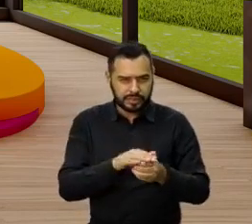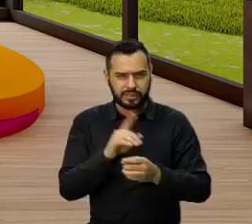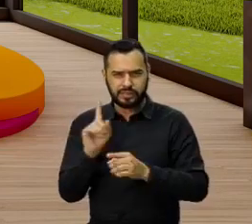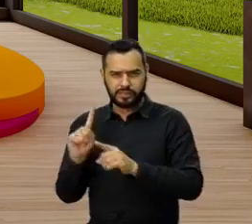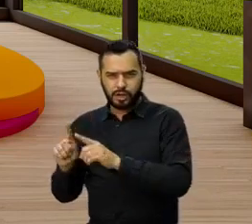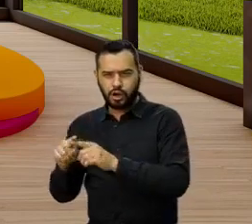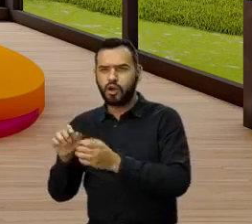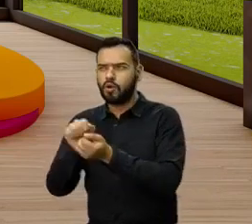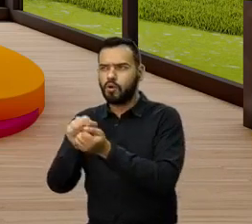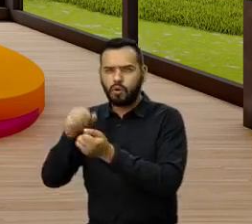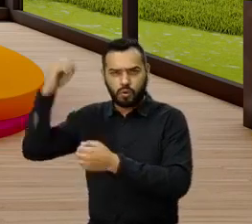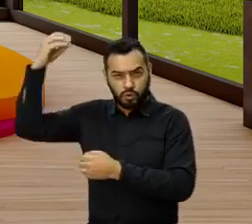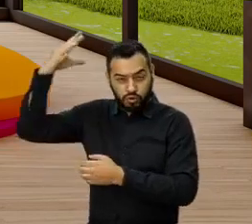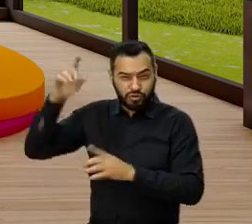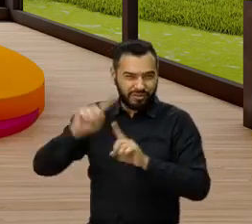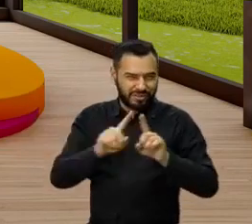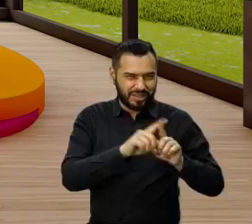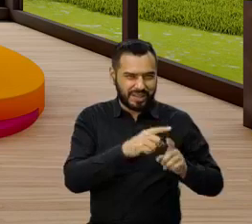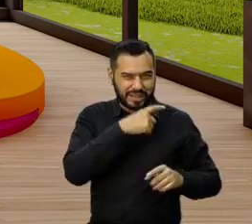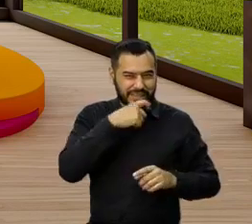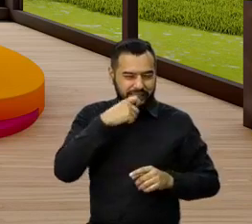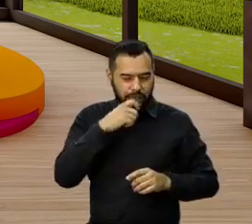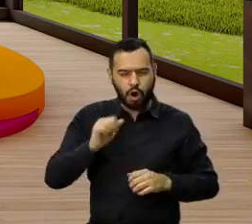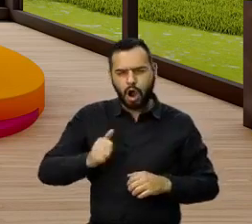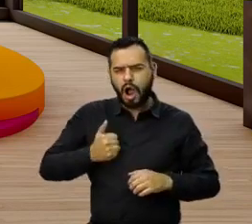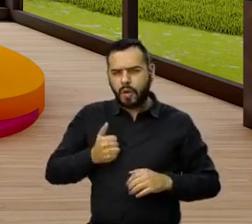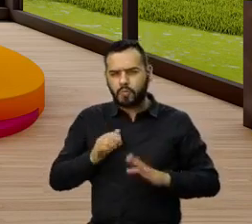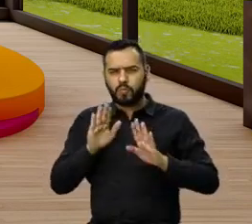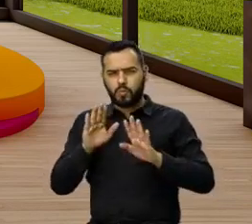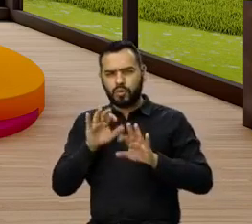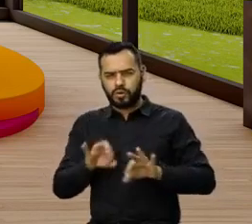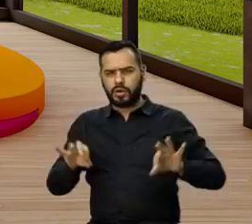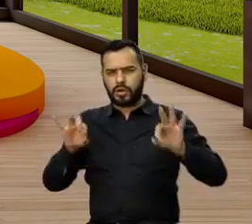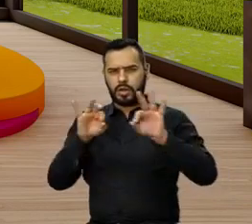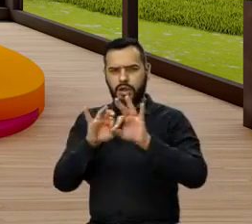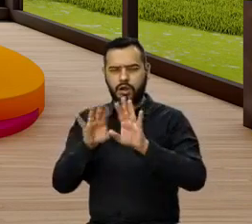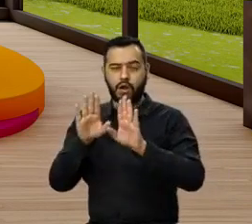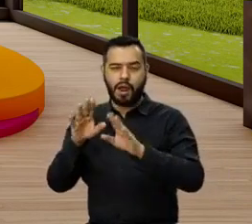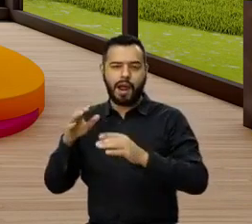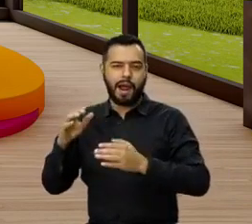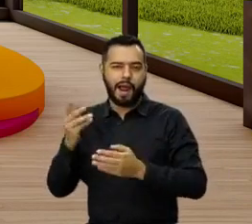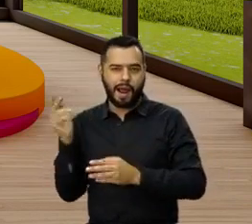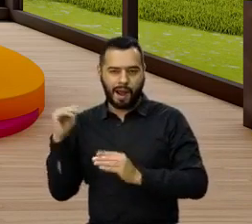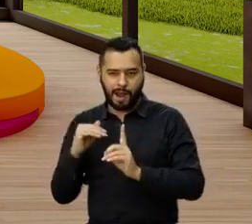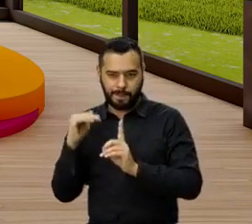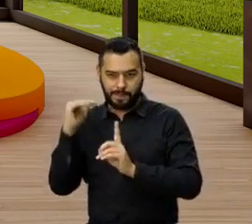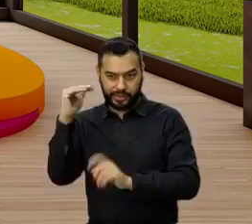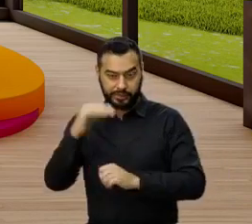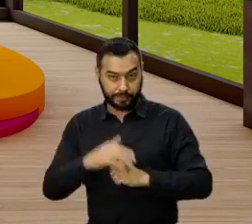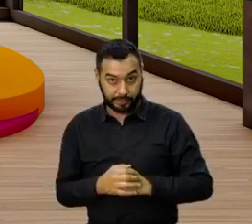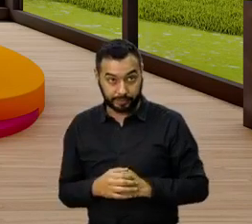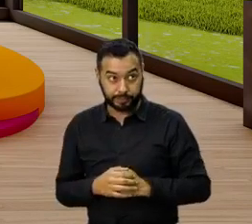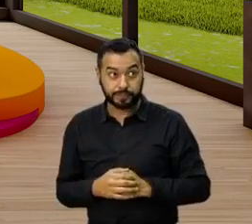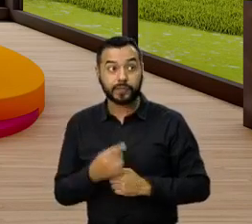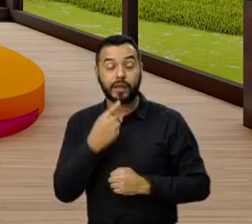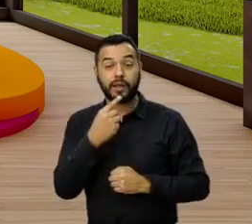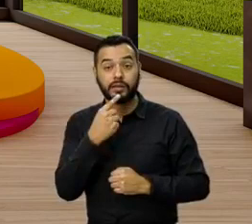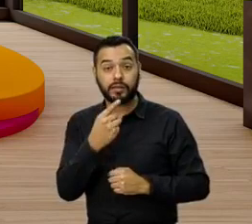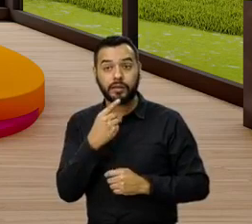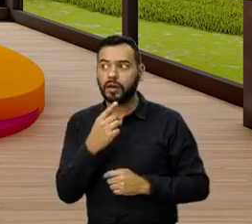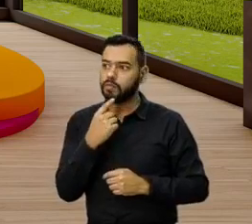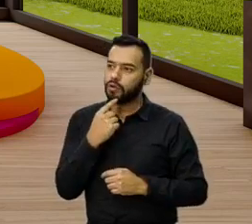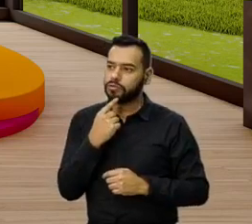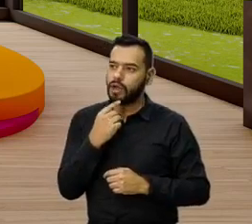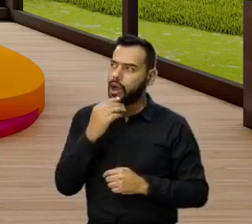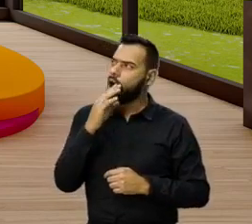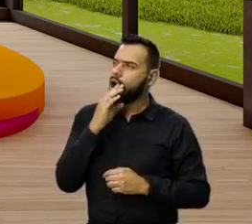y la zona seca también lista para que ustedes puedan aprovechar estos espacios tan importantes en nuestro apartamento claro que si digamos que bueno sería pronto